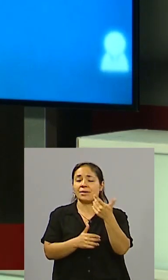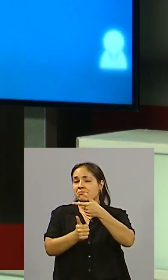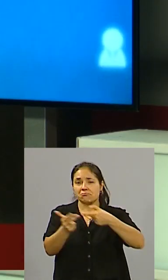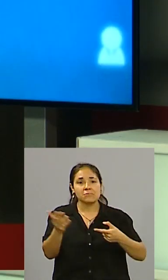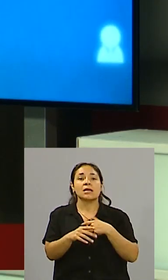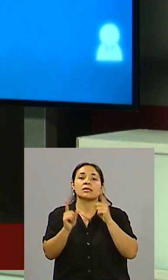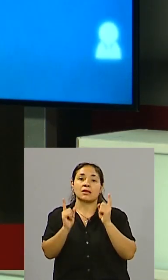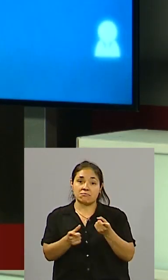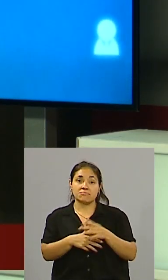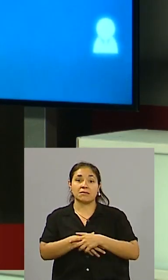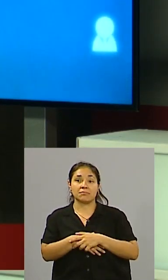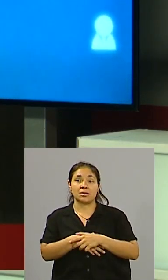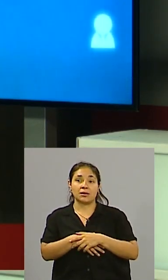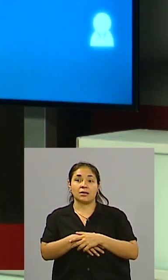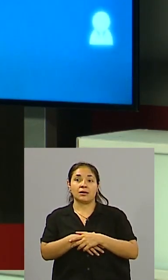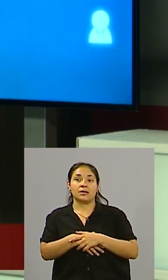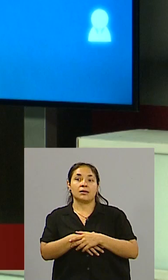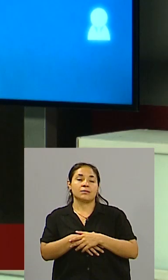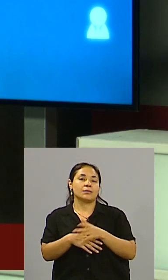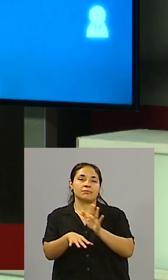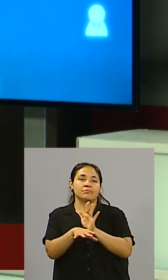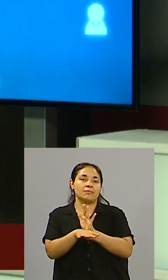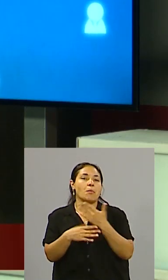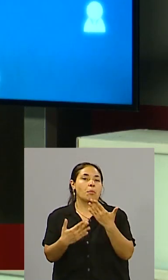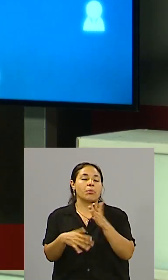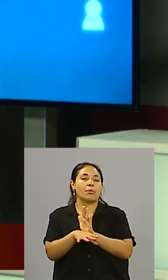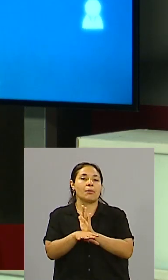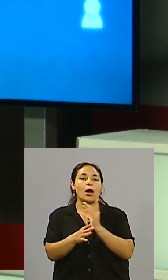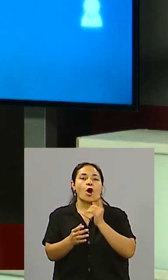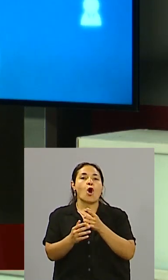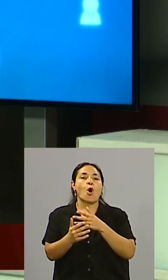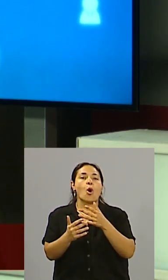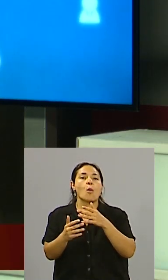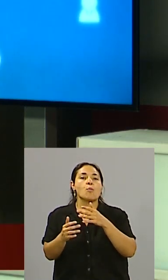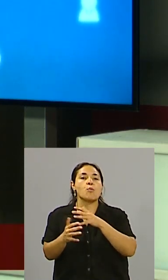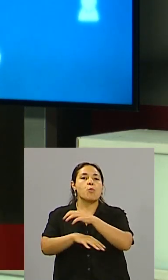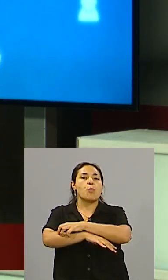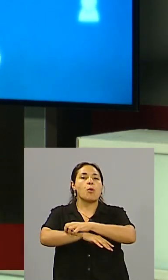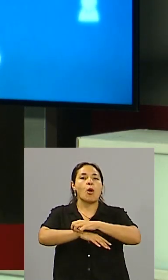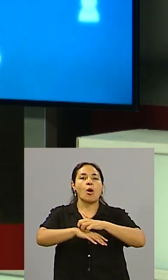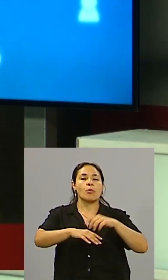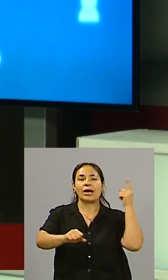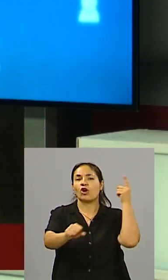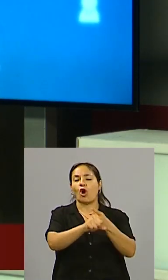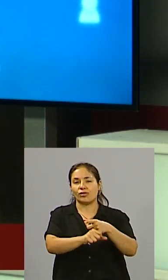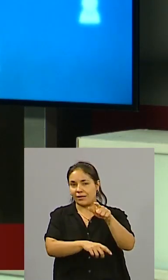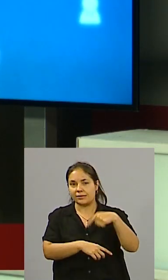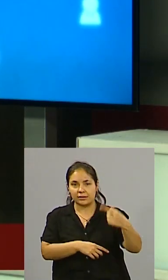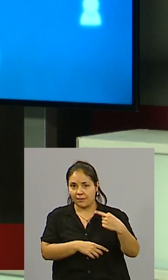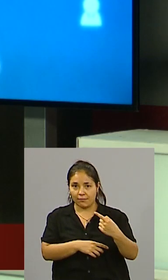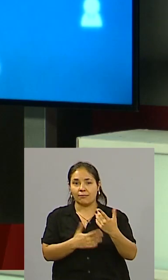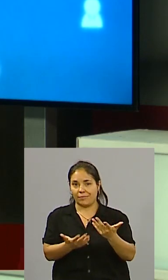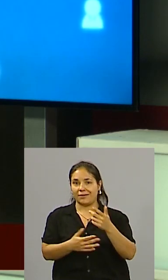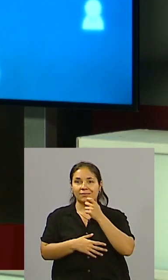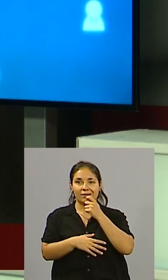esa manera nos está criminalizando la pobreza. Me parece que son debates que también tenemos que darnos todos como sociedad, porque también es estigmatizar a ciertos sectores